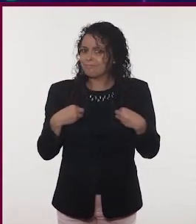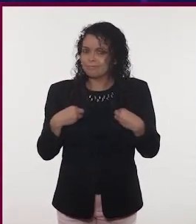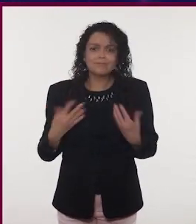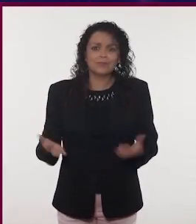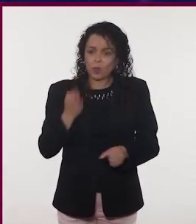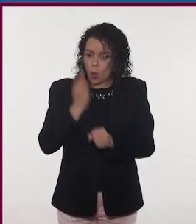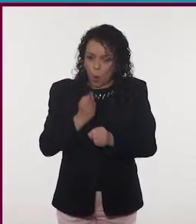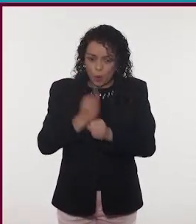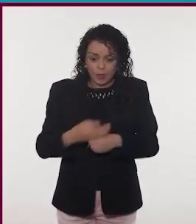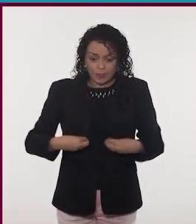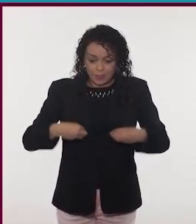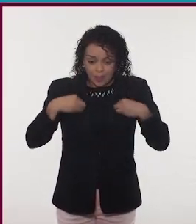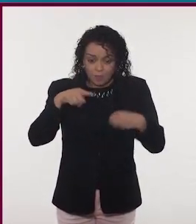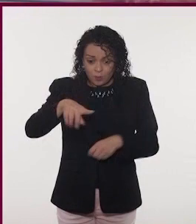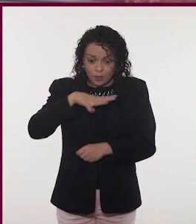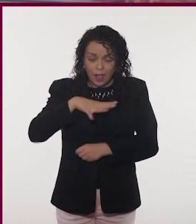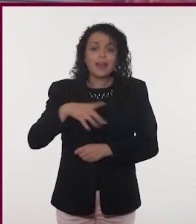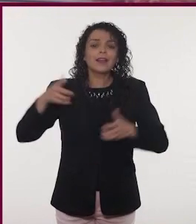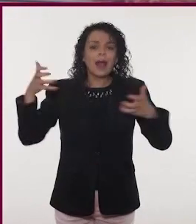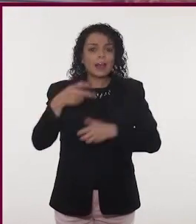lo que te guste hacer, ¿no?